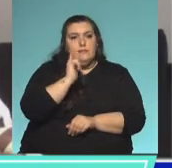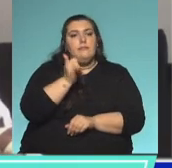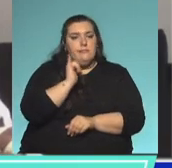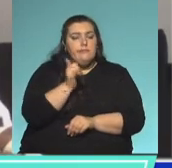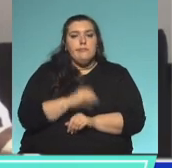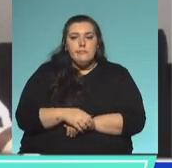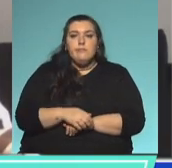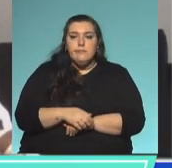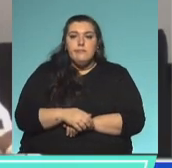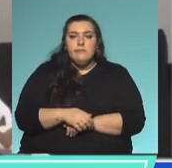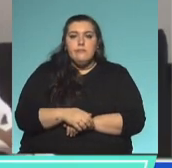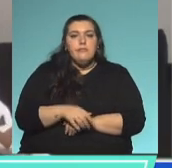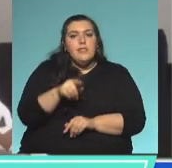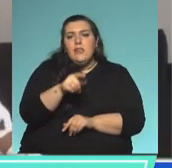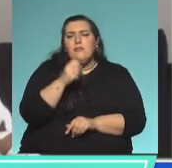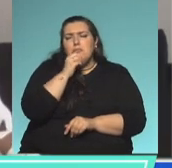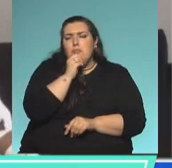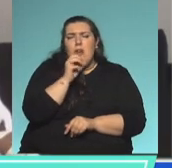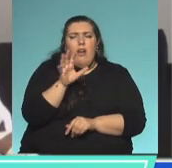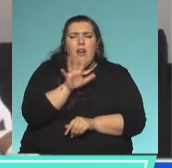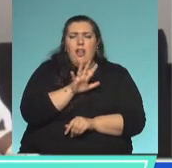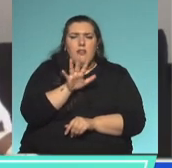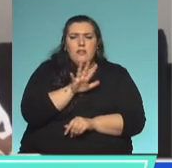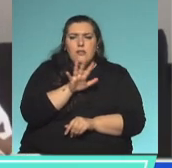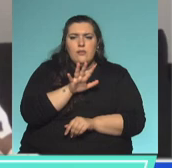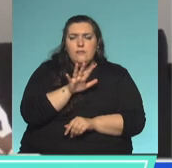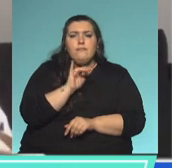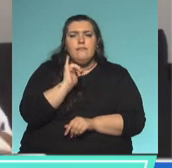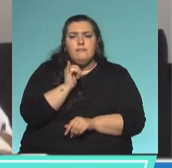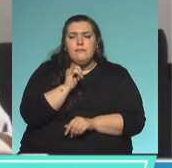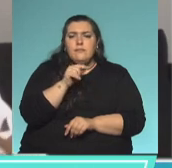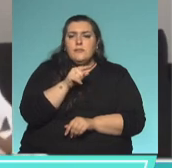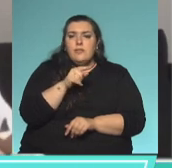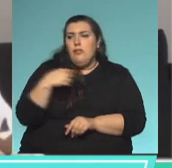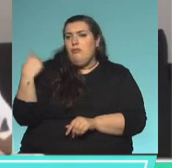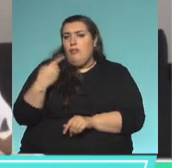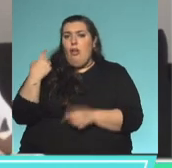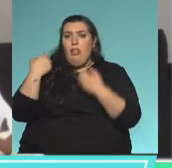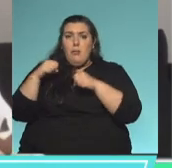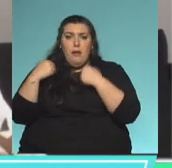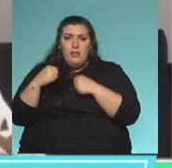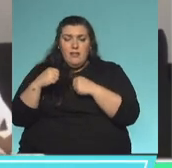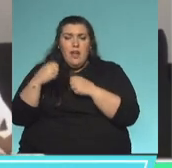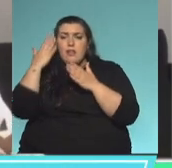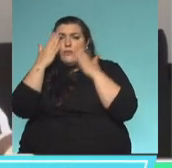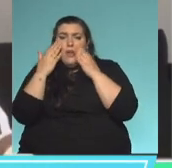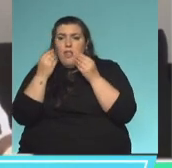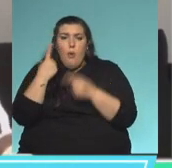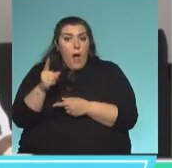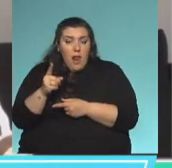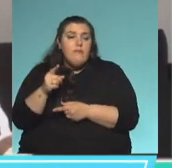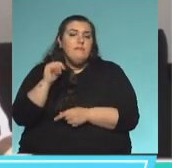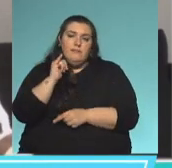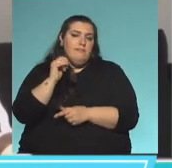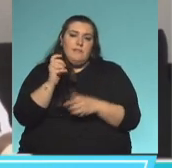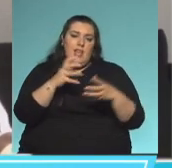algo maravilloso. Es como el sueño de cualquier jugadora, creo que es llegar al